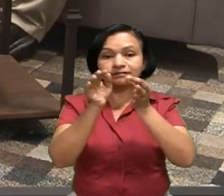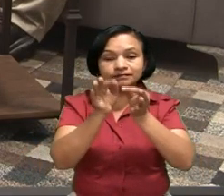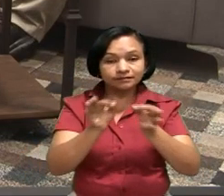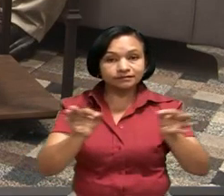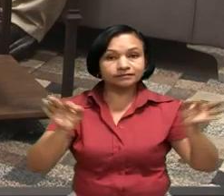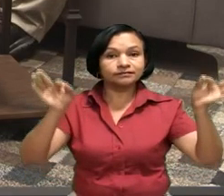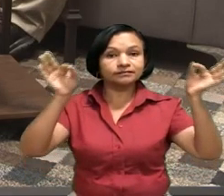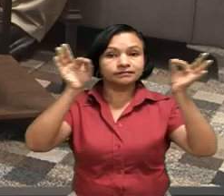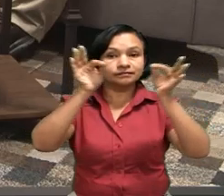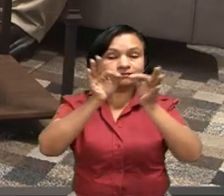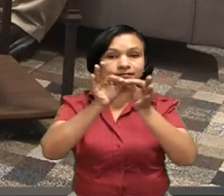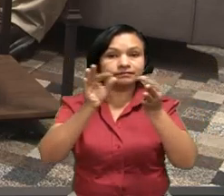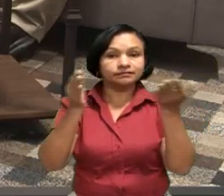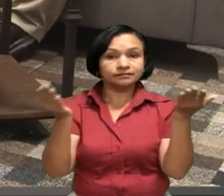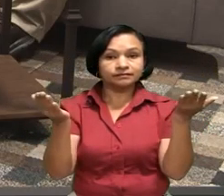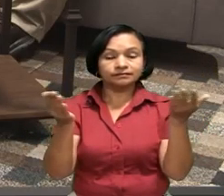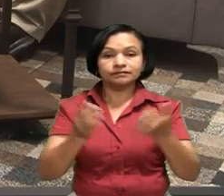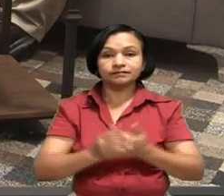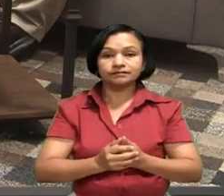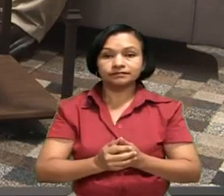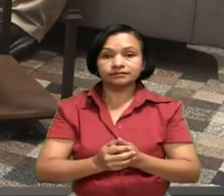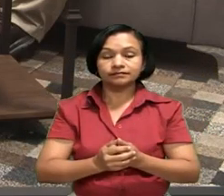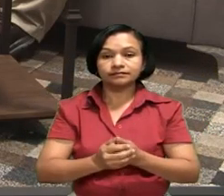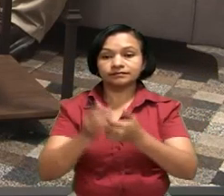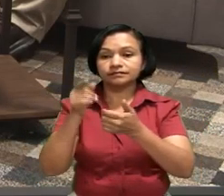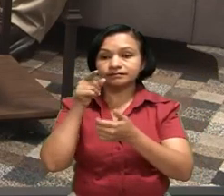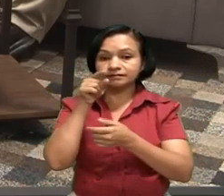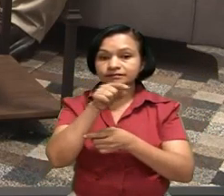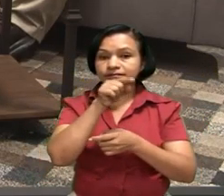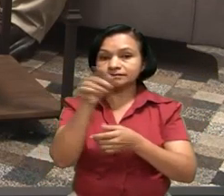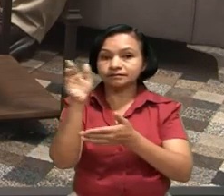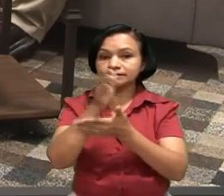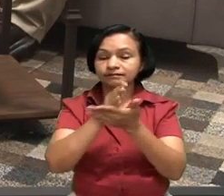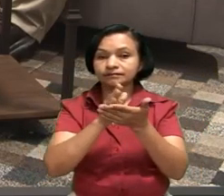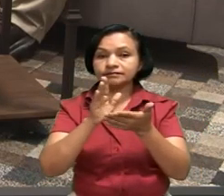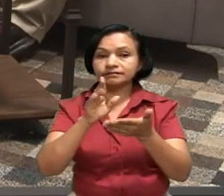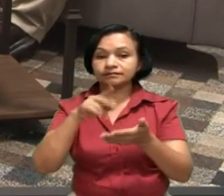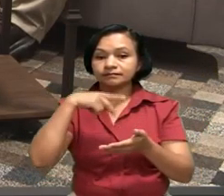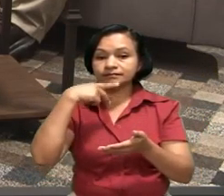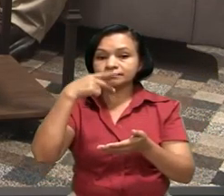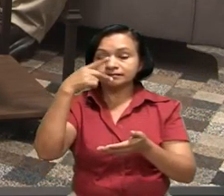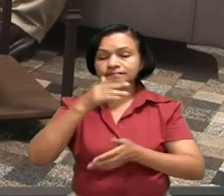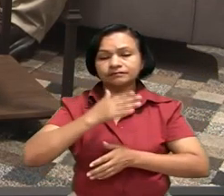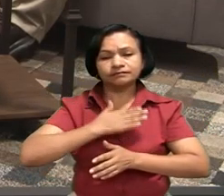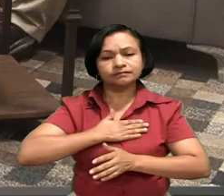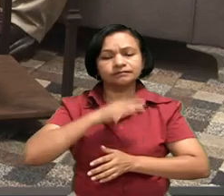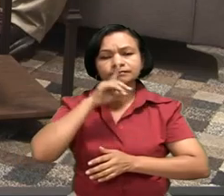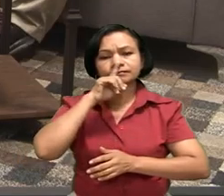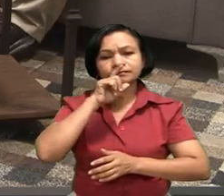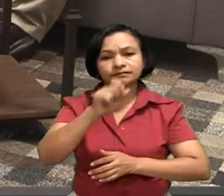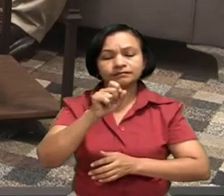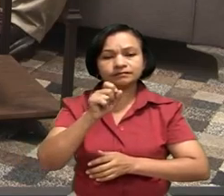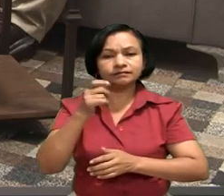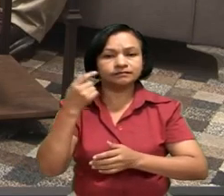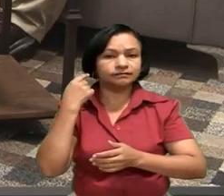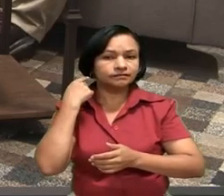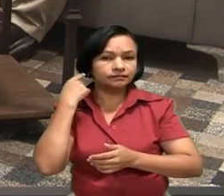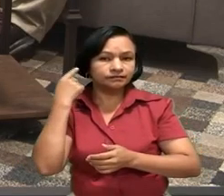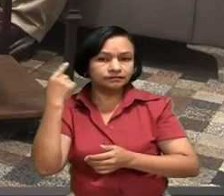debería de ser por qué ahí hay una frase que a mí siempre me gustó que la escuché de